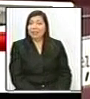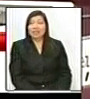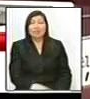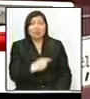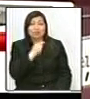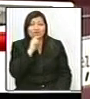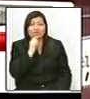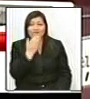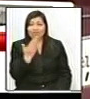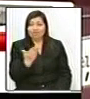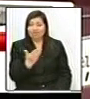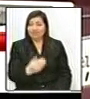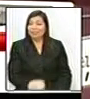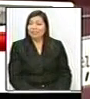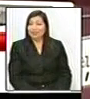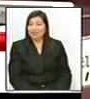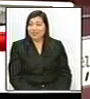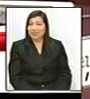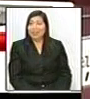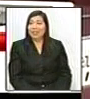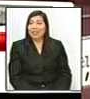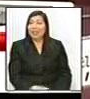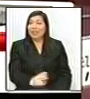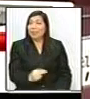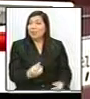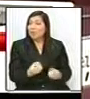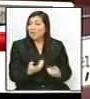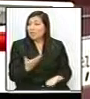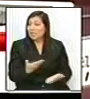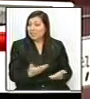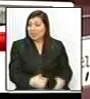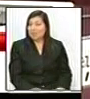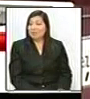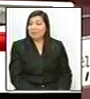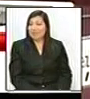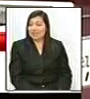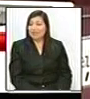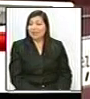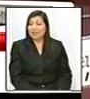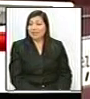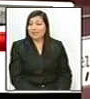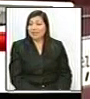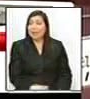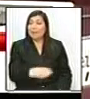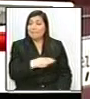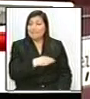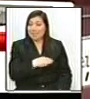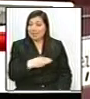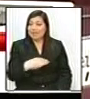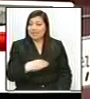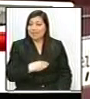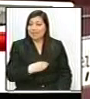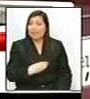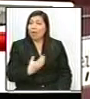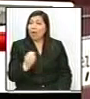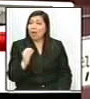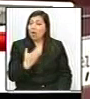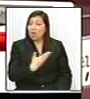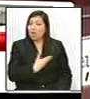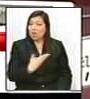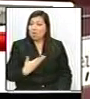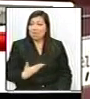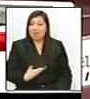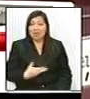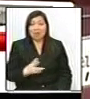colega Melgarejo, que muchas veces el ministerio o el gobierno